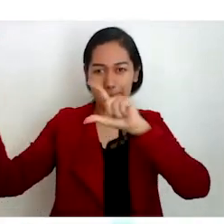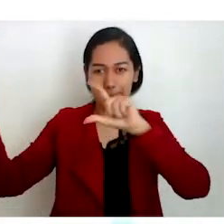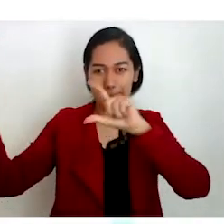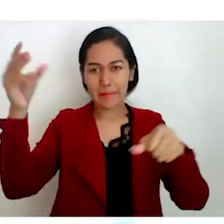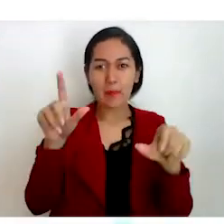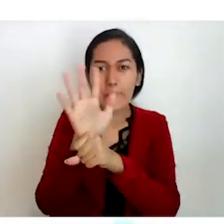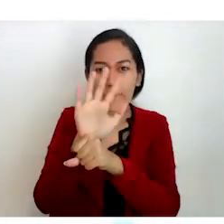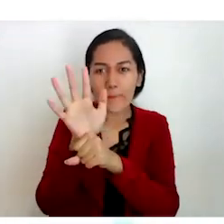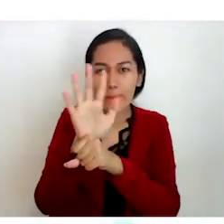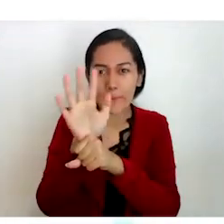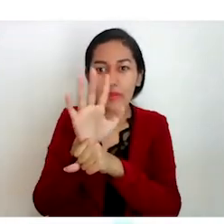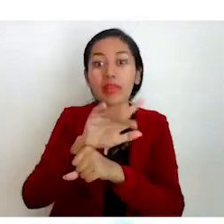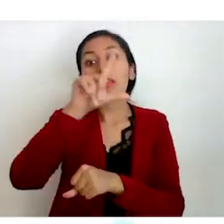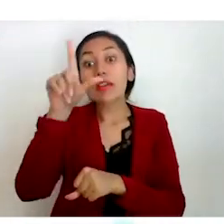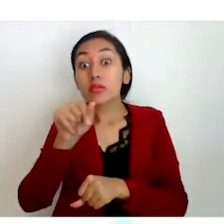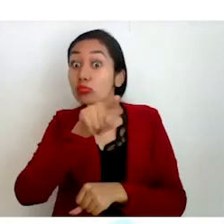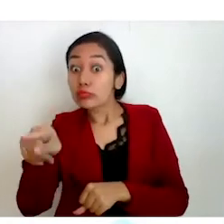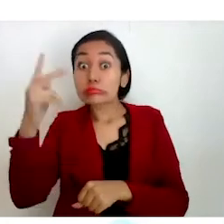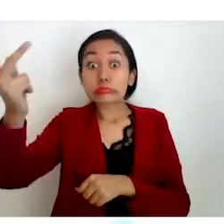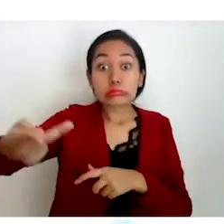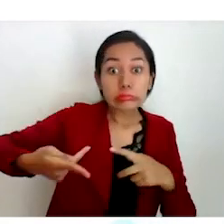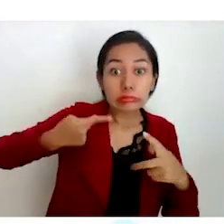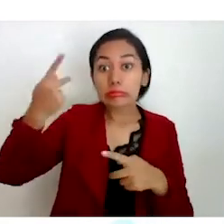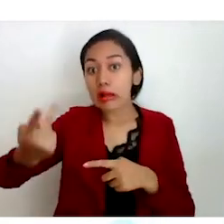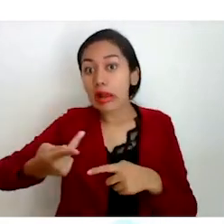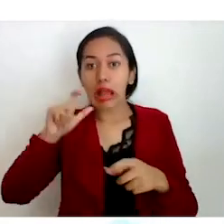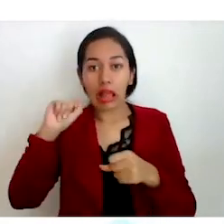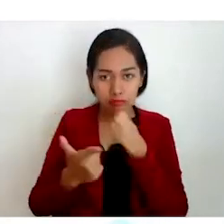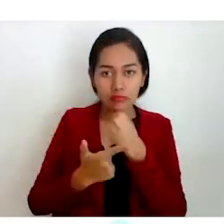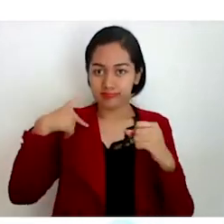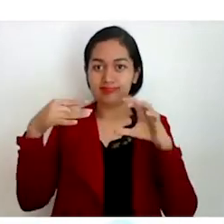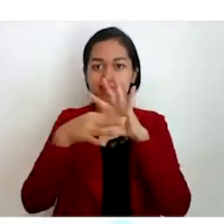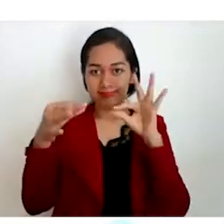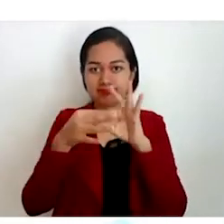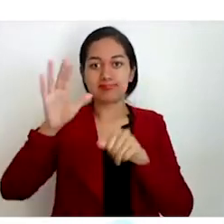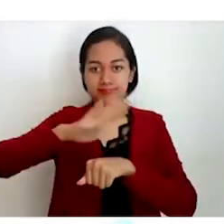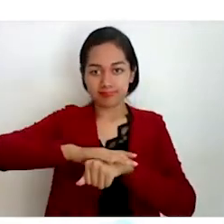Déjenme compartirles una vez más esta escena